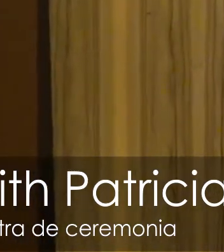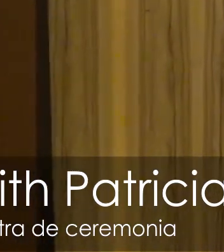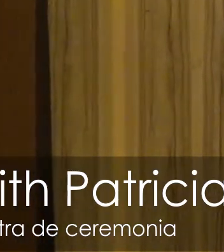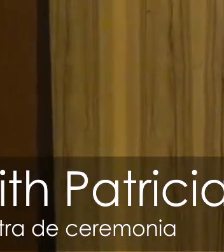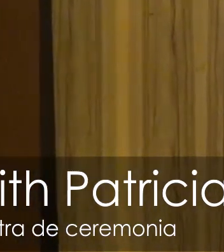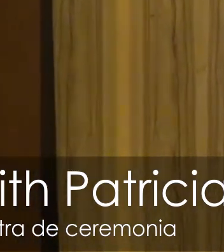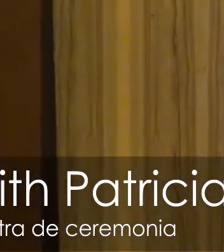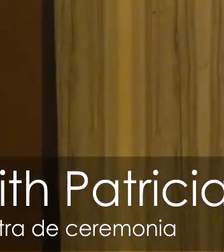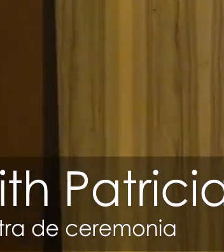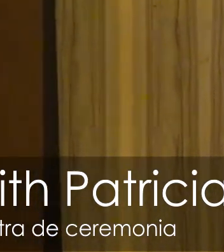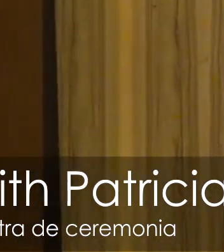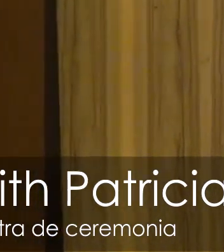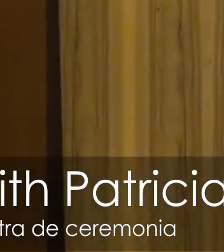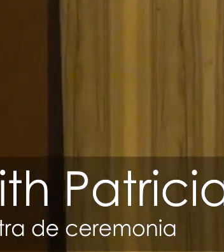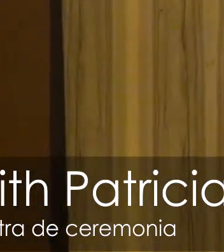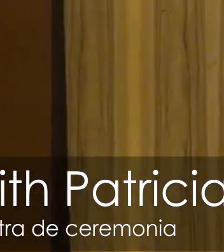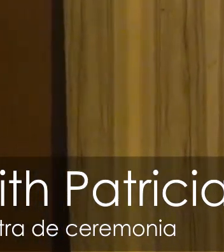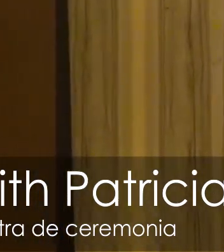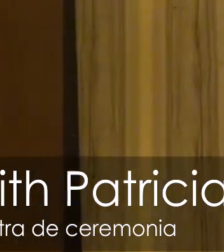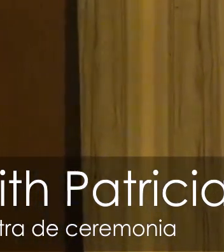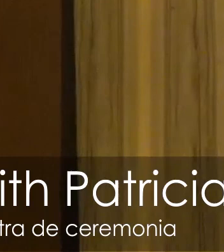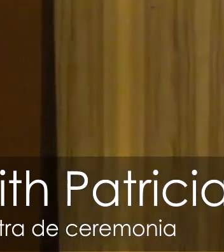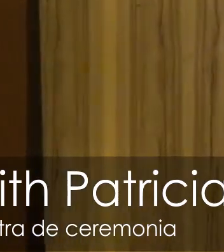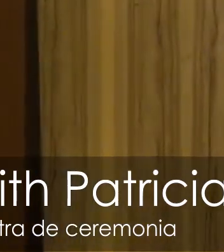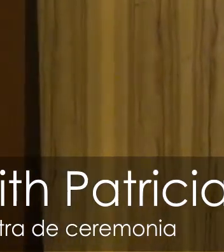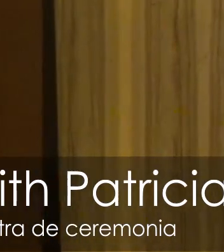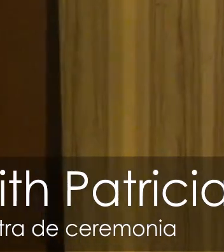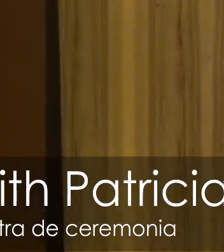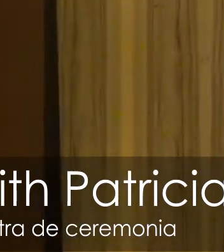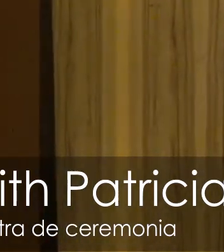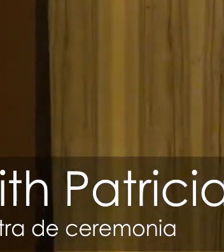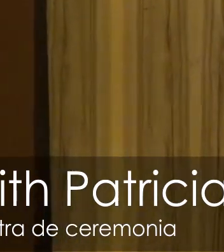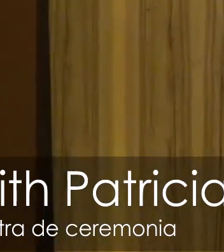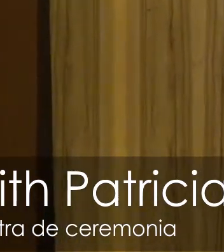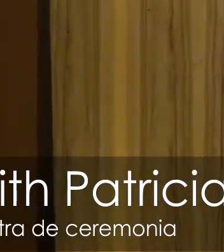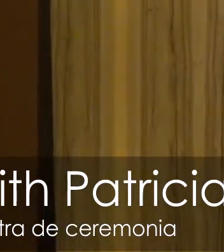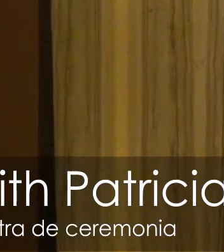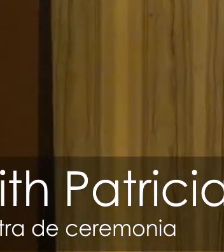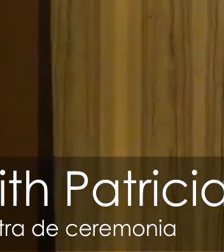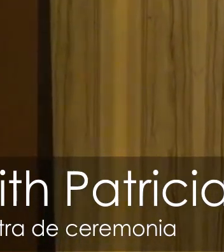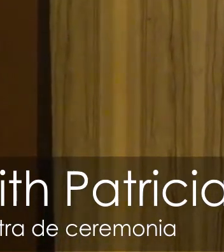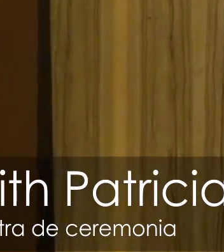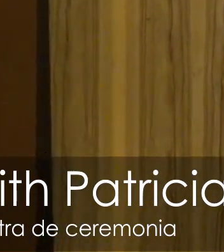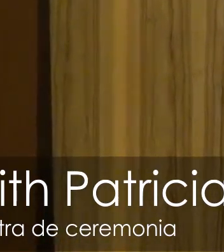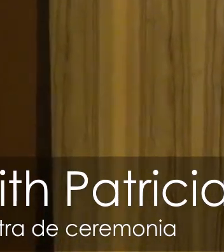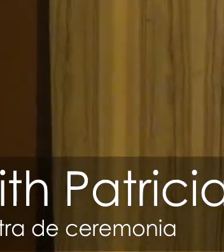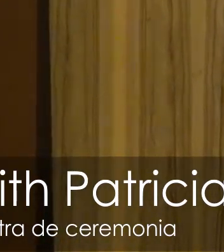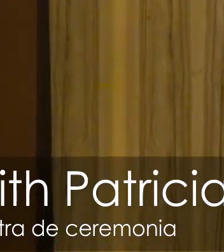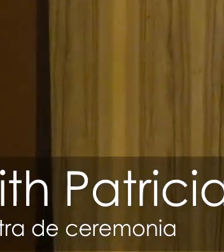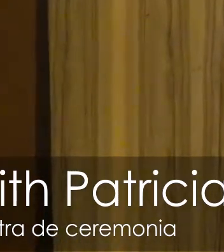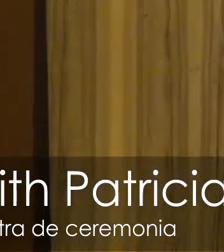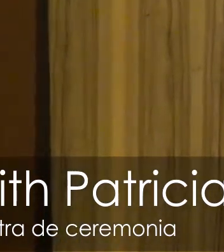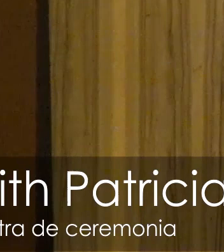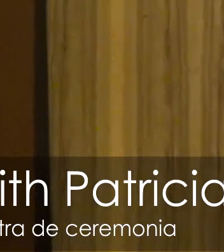donde tenemos un acontecimiento muy importante y es este lanzamiento de esta obra literaria, La luna en los almendros.